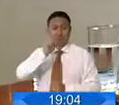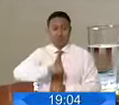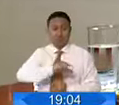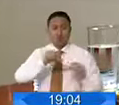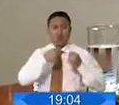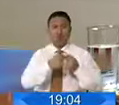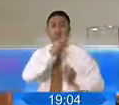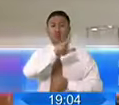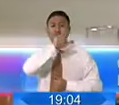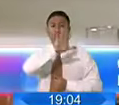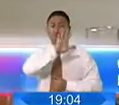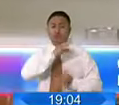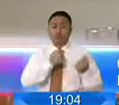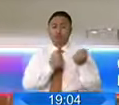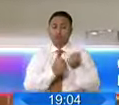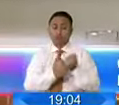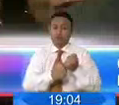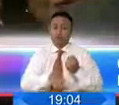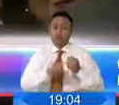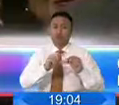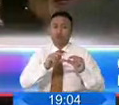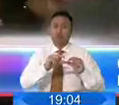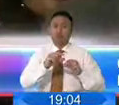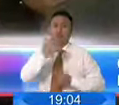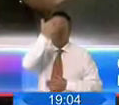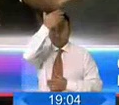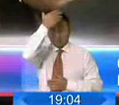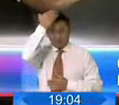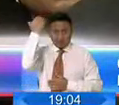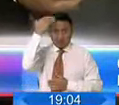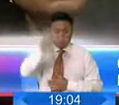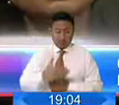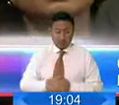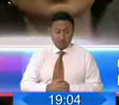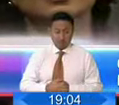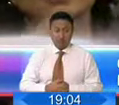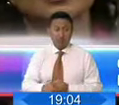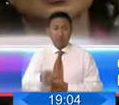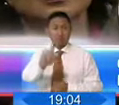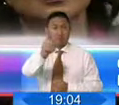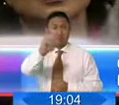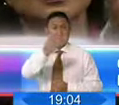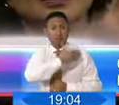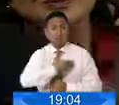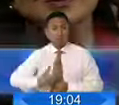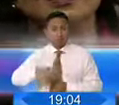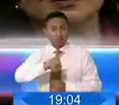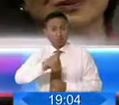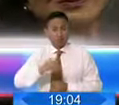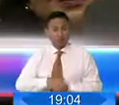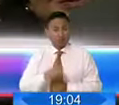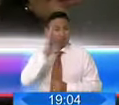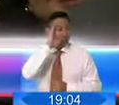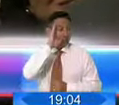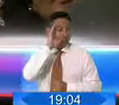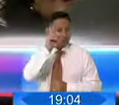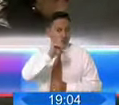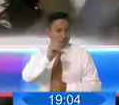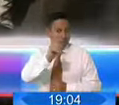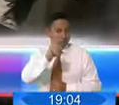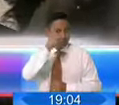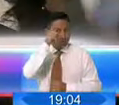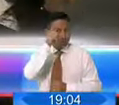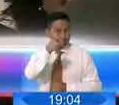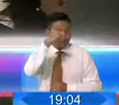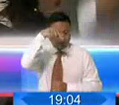por un supuesto apoyo a José Serrano. No, presidente Moreno, usted no puede actuar con indiferencia. Usted